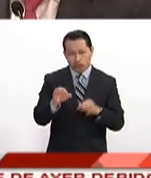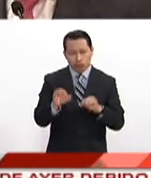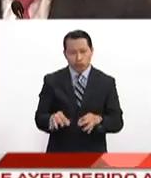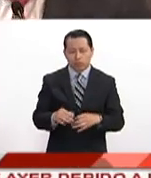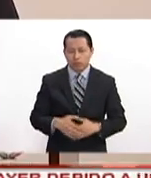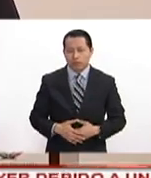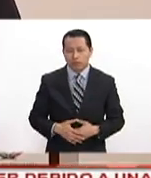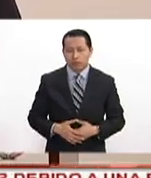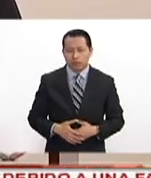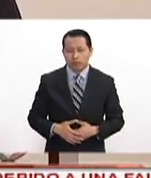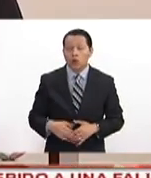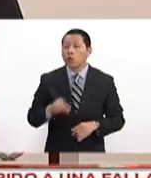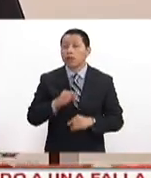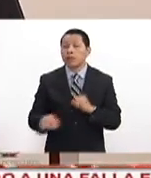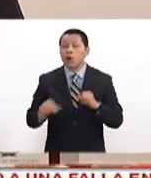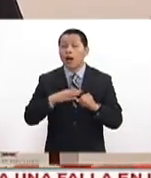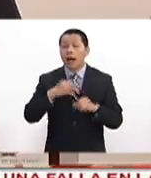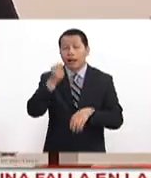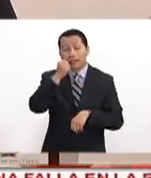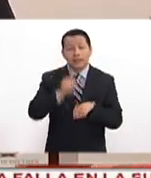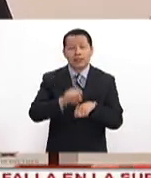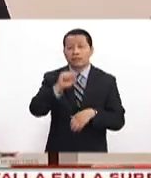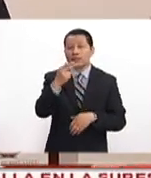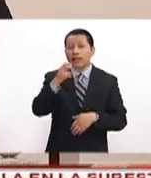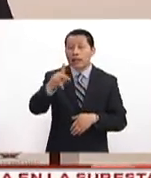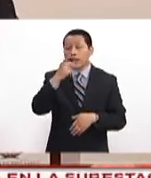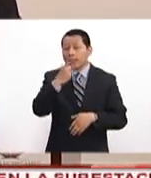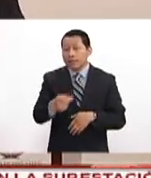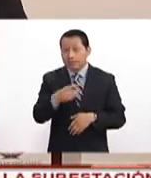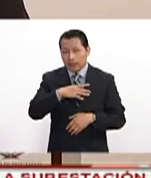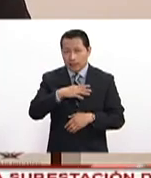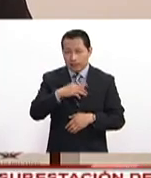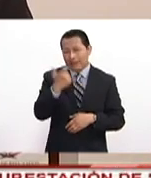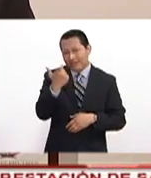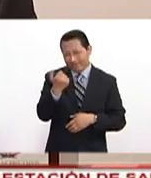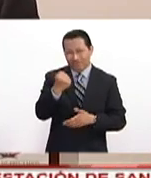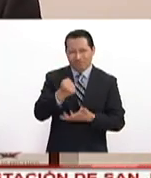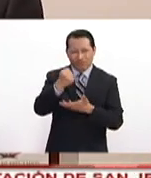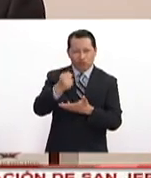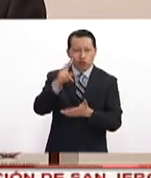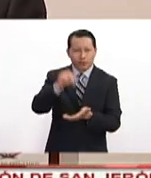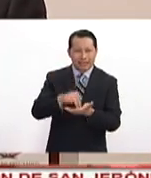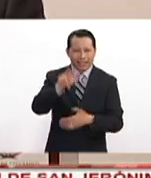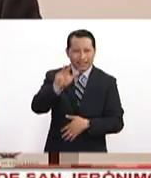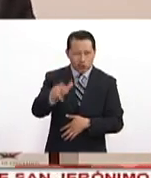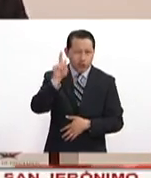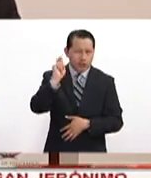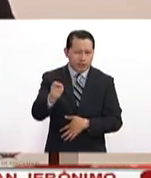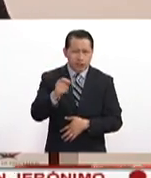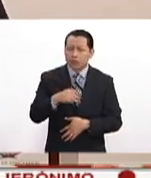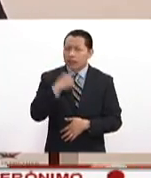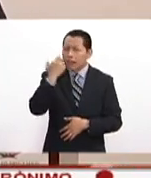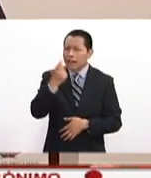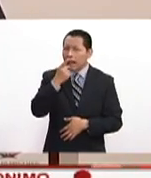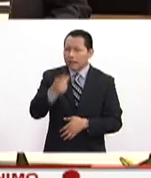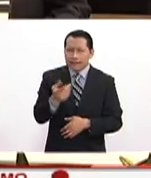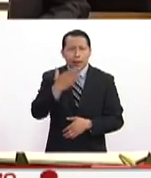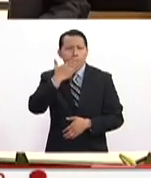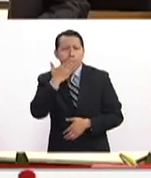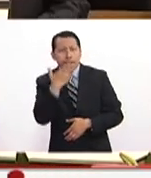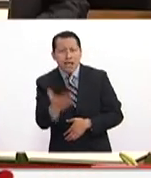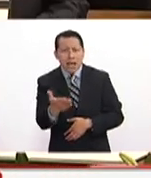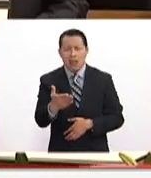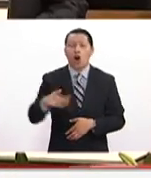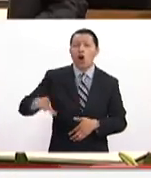reales. Por último, el secretario de Hacienda destacó que el paquete económico 2018 es una señal de certeza sobre el manejo de las